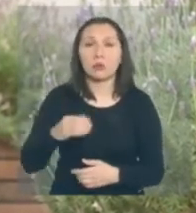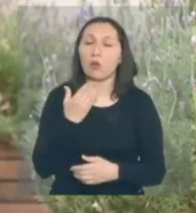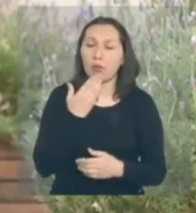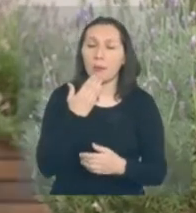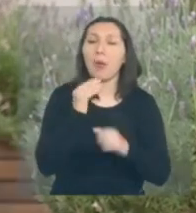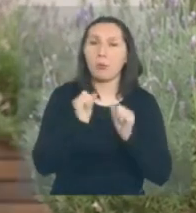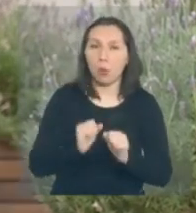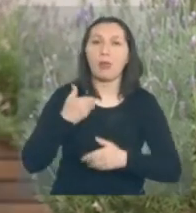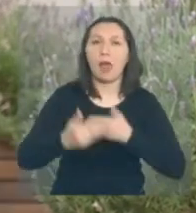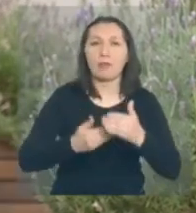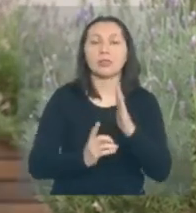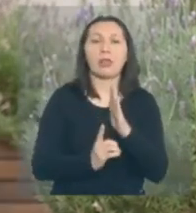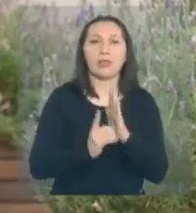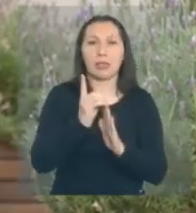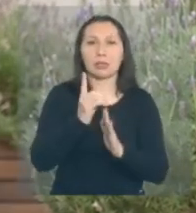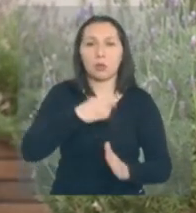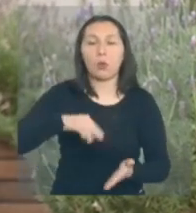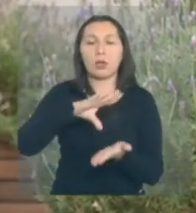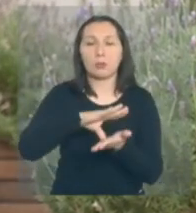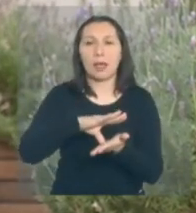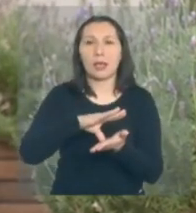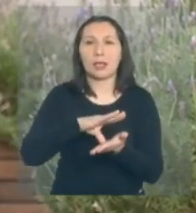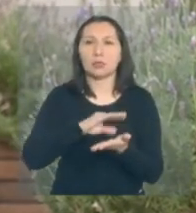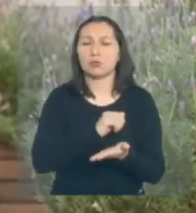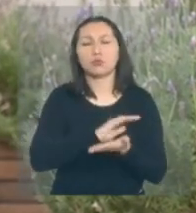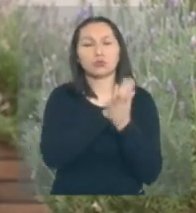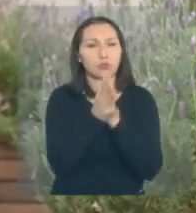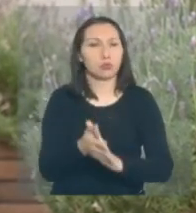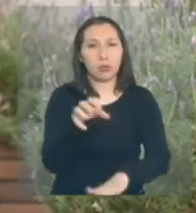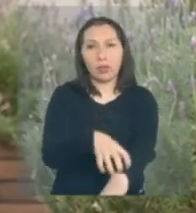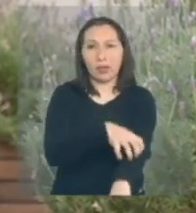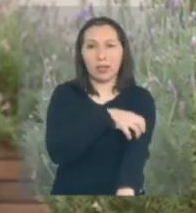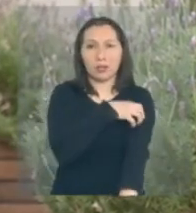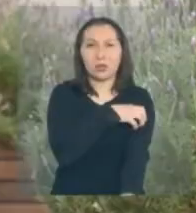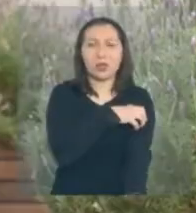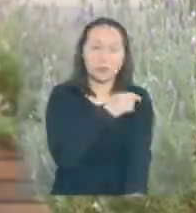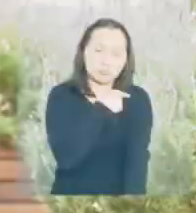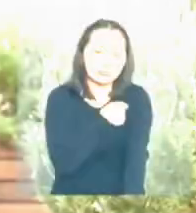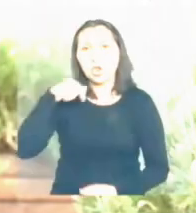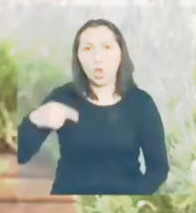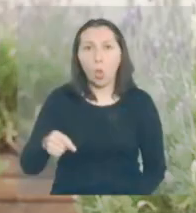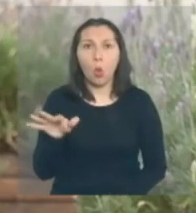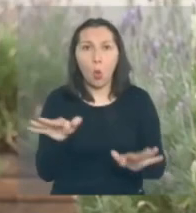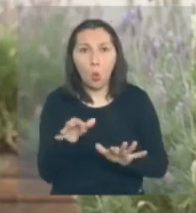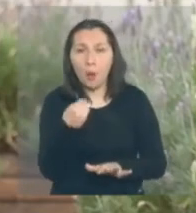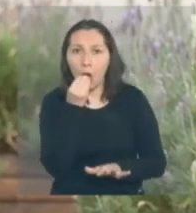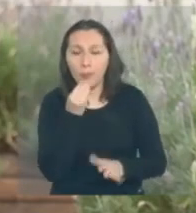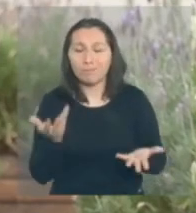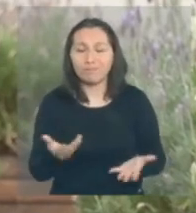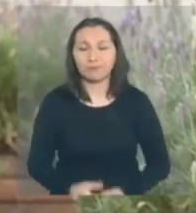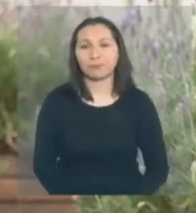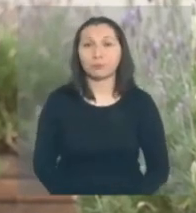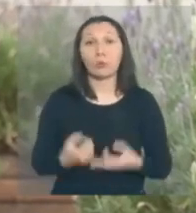poder seguir avanzando en el desarrollo de nuestro país, de nuestro, todas las regiones y todos los territorios de nuestro país. Bueno, justamente